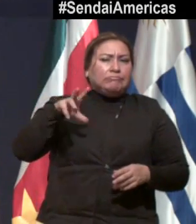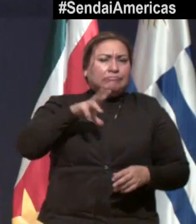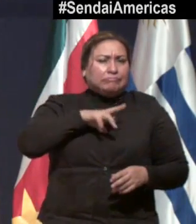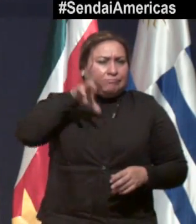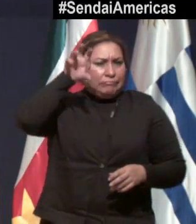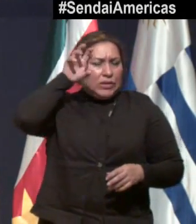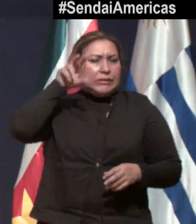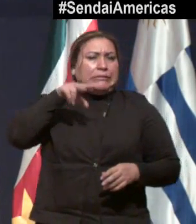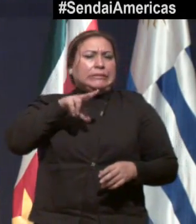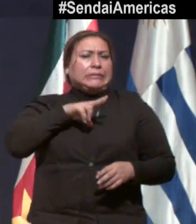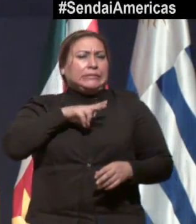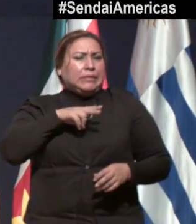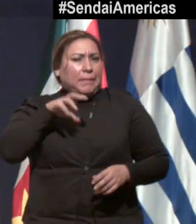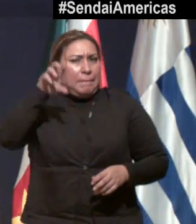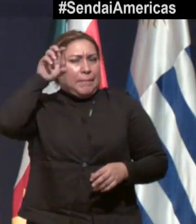la memoria del futuro.